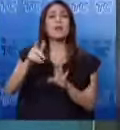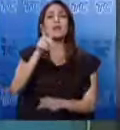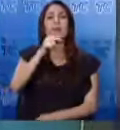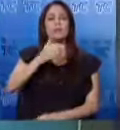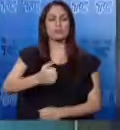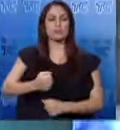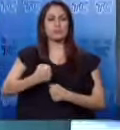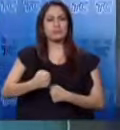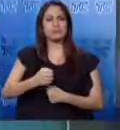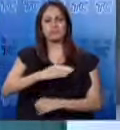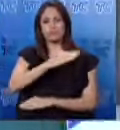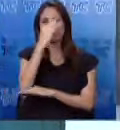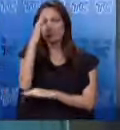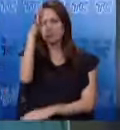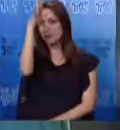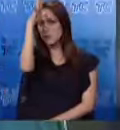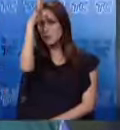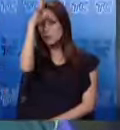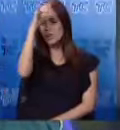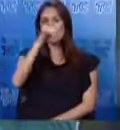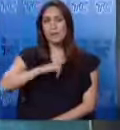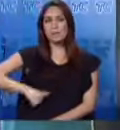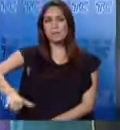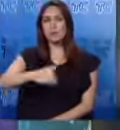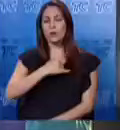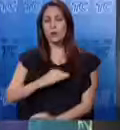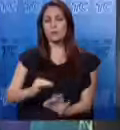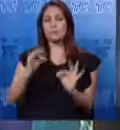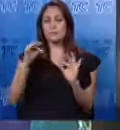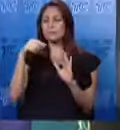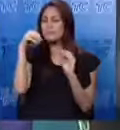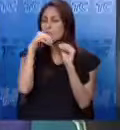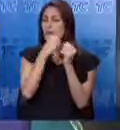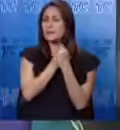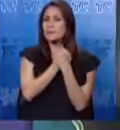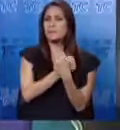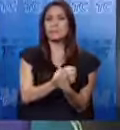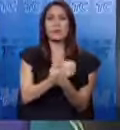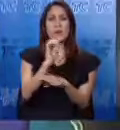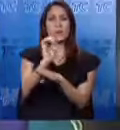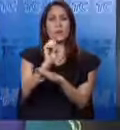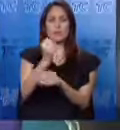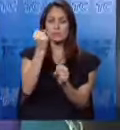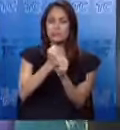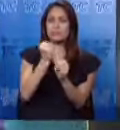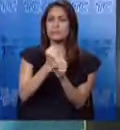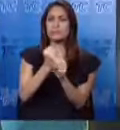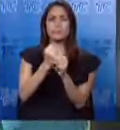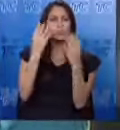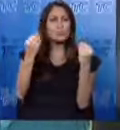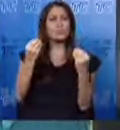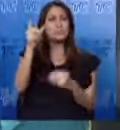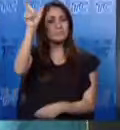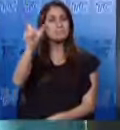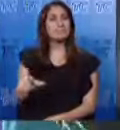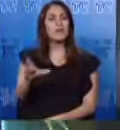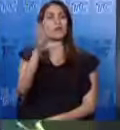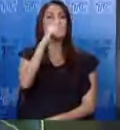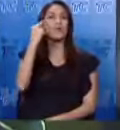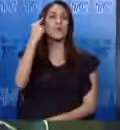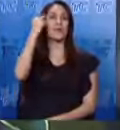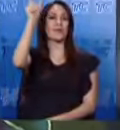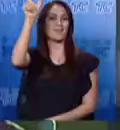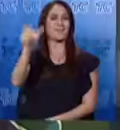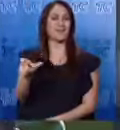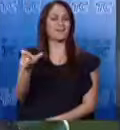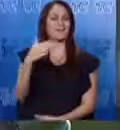firme, inteligente, democrático y de profundo amor a la patria y el trabajo del economista Rafael